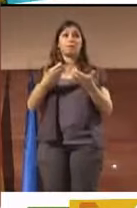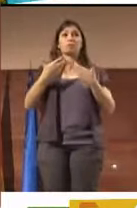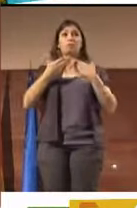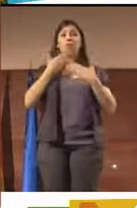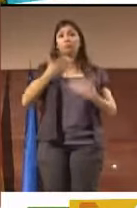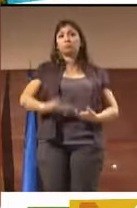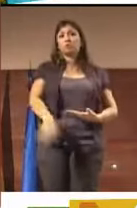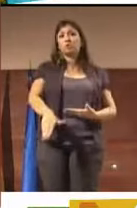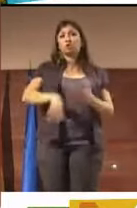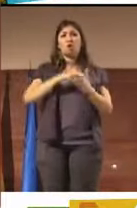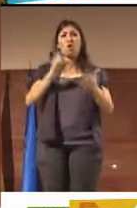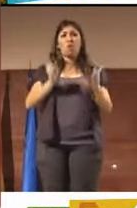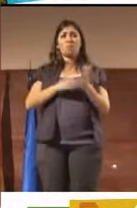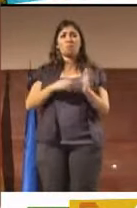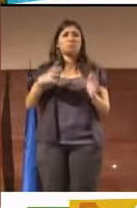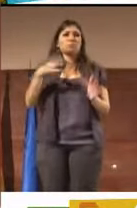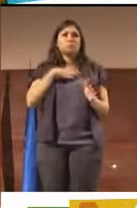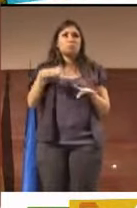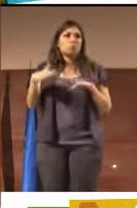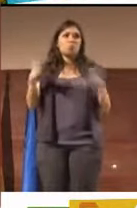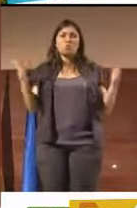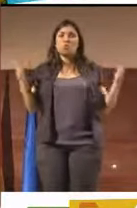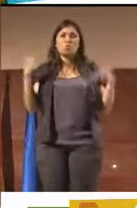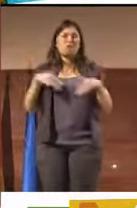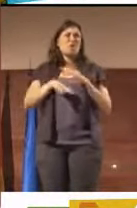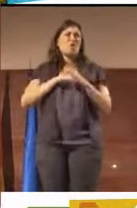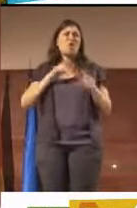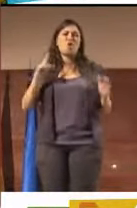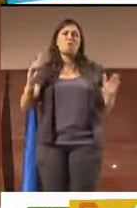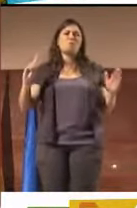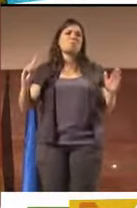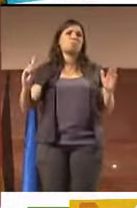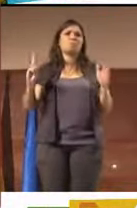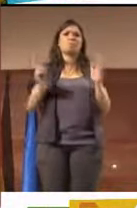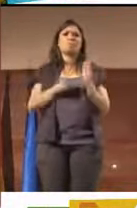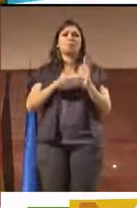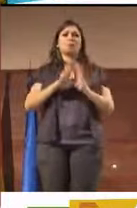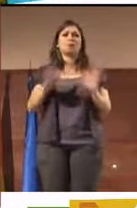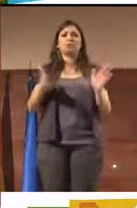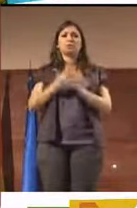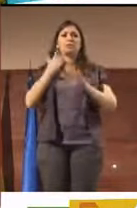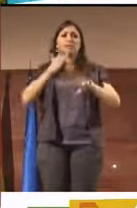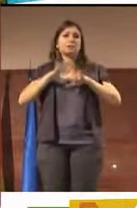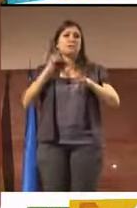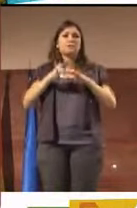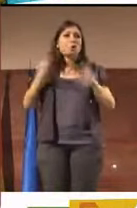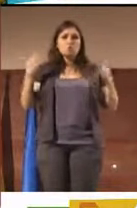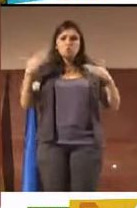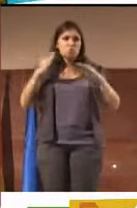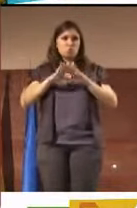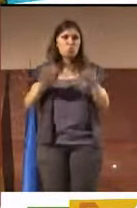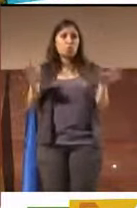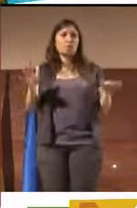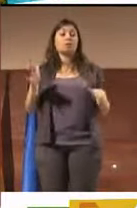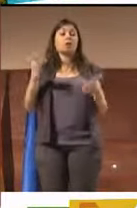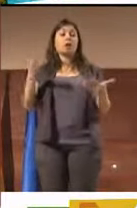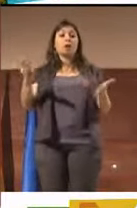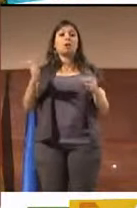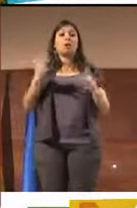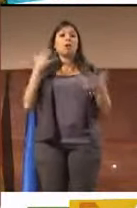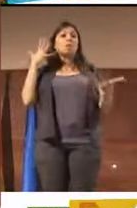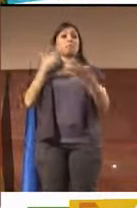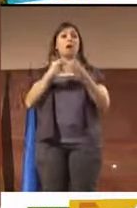completa, una inmovilidad por consiguiente absoluta, hay sin sensibilidad de ningún tipo. Y a partir de ahí, bueno, pues comienza un